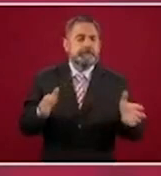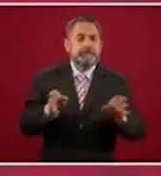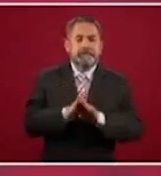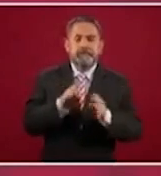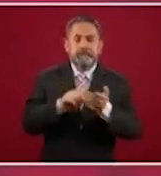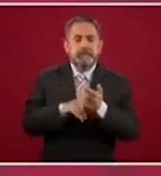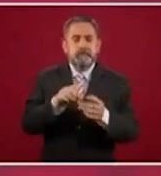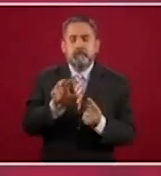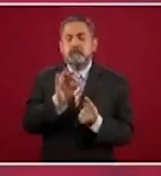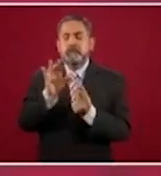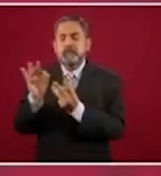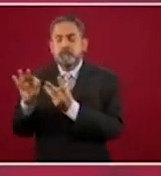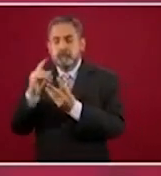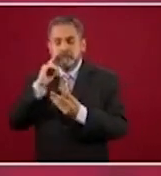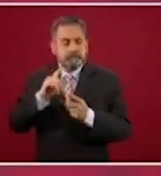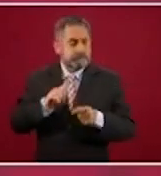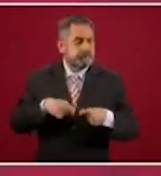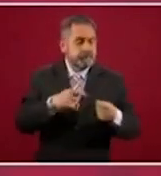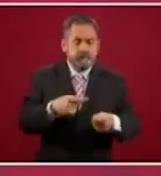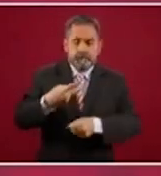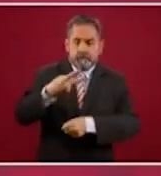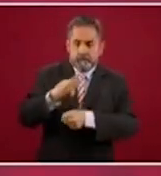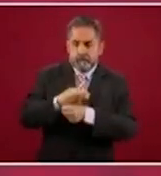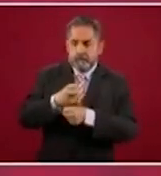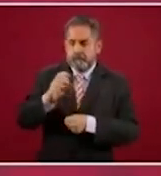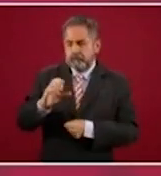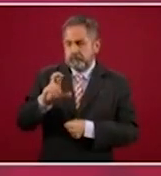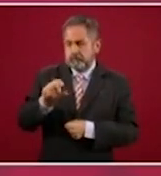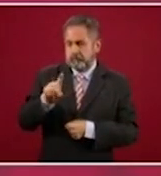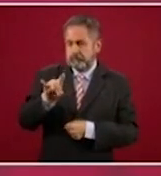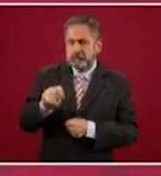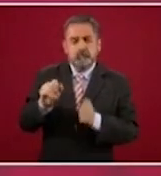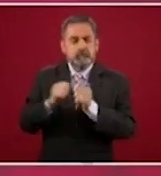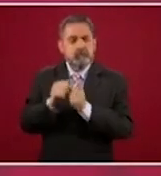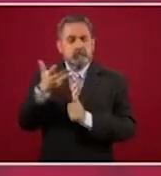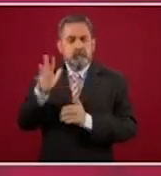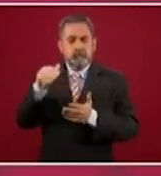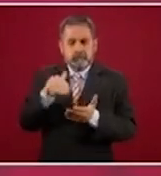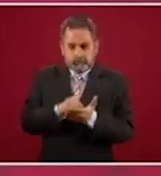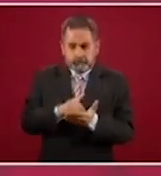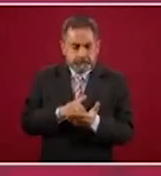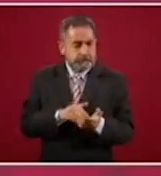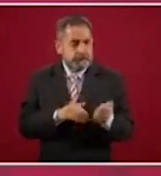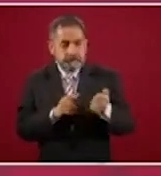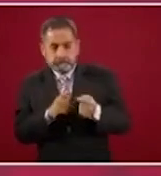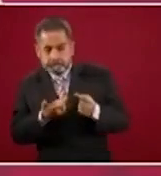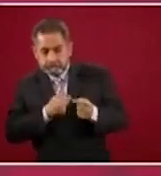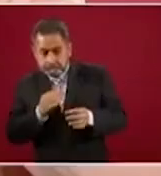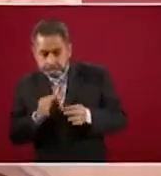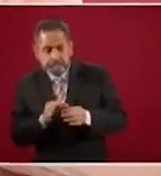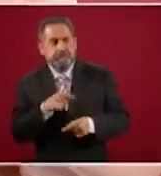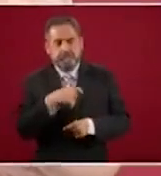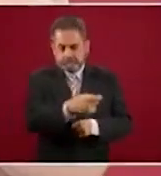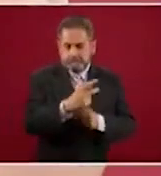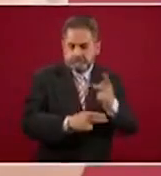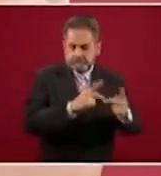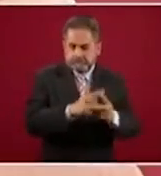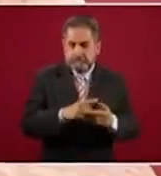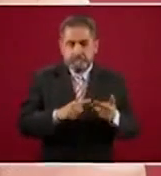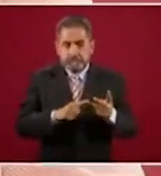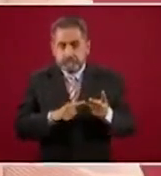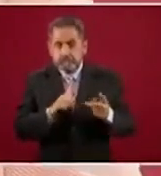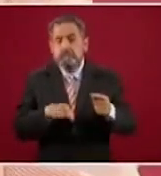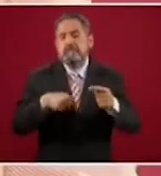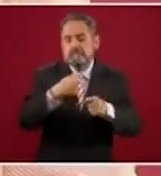una opción de contratar un segundo crédito por 10,000 pesos y, bajo la misma mecánica, un